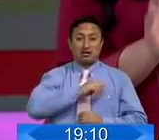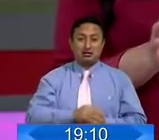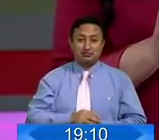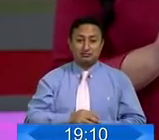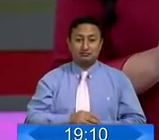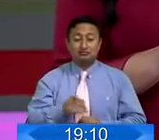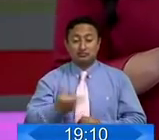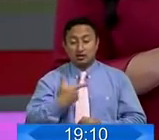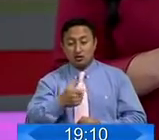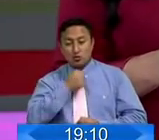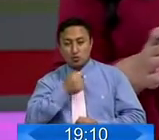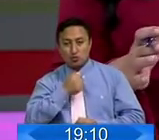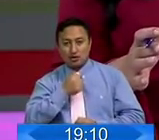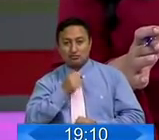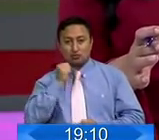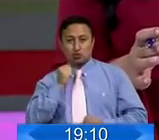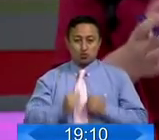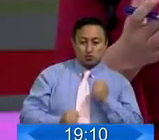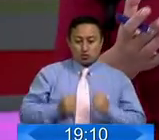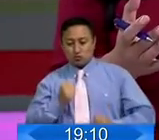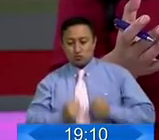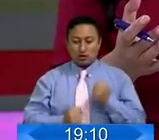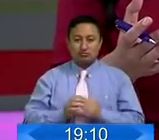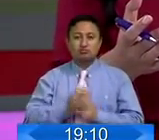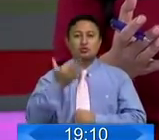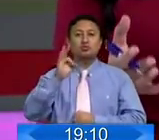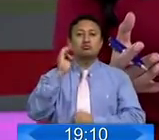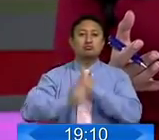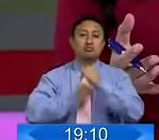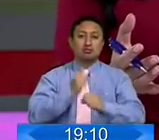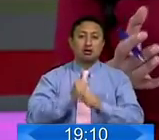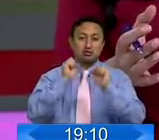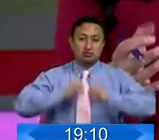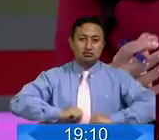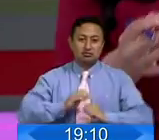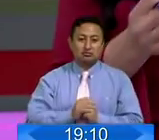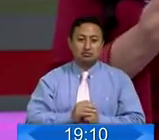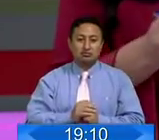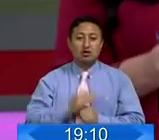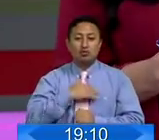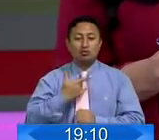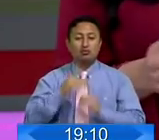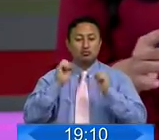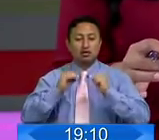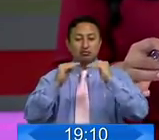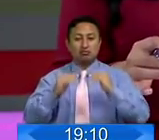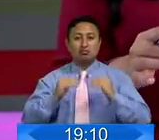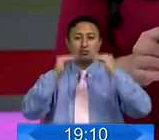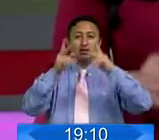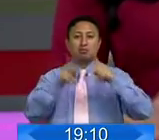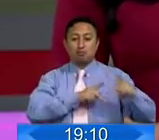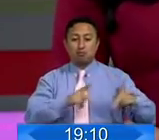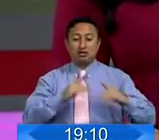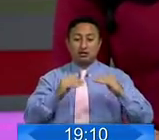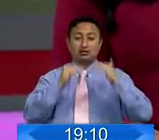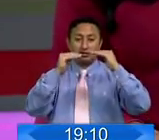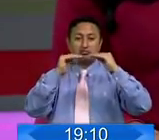de prensa, la marchista de 19 años pidió ser recategorizada en el plan de alto